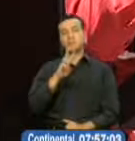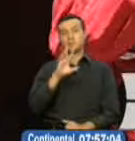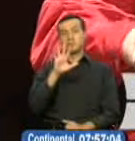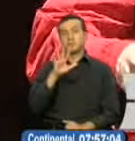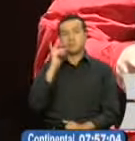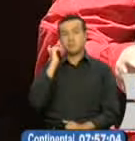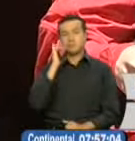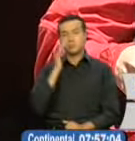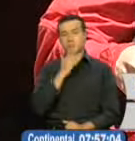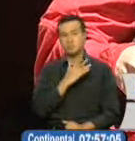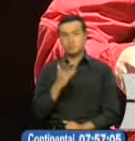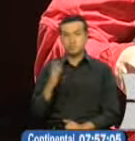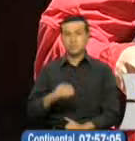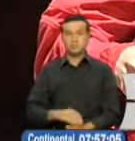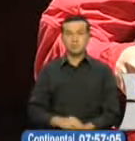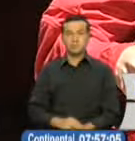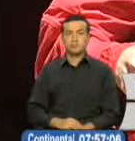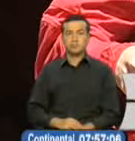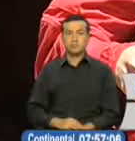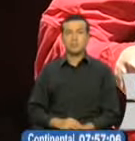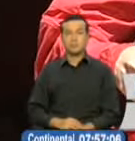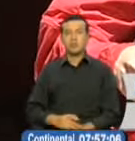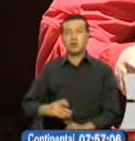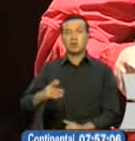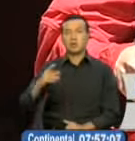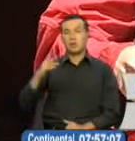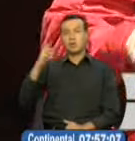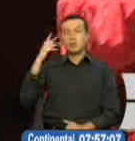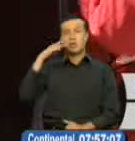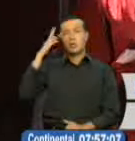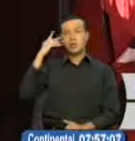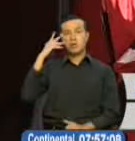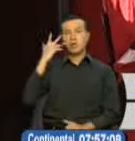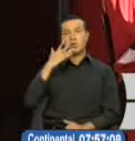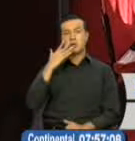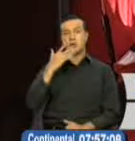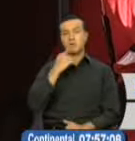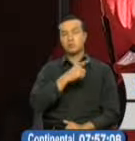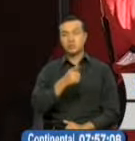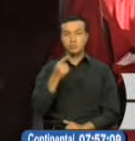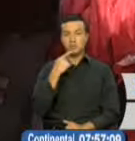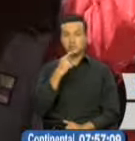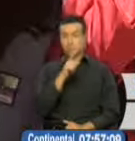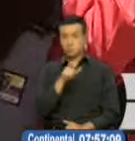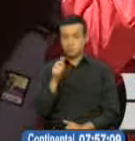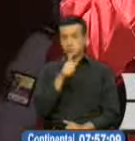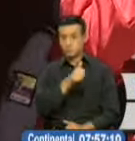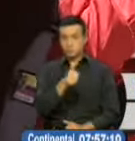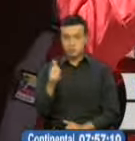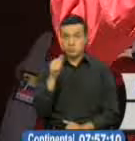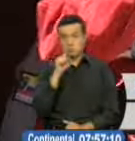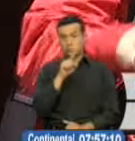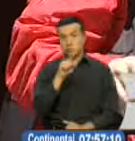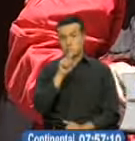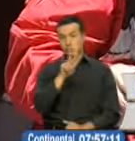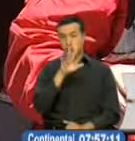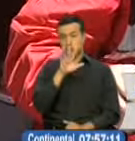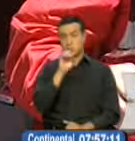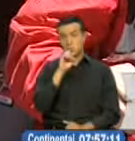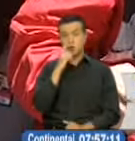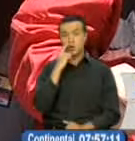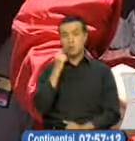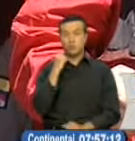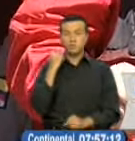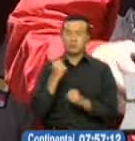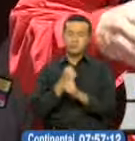365 días de aquella data heroica de ustedes, camaradas. 250 hombres hicimos